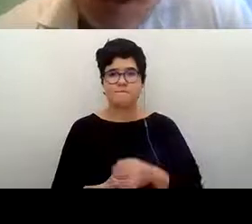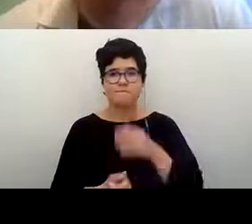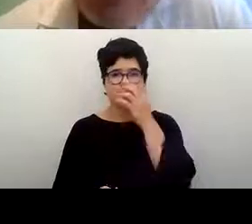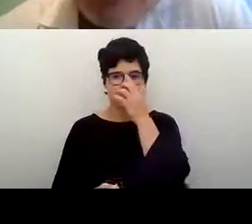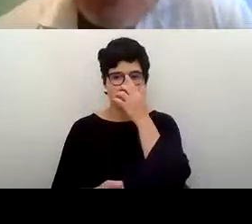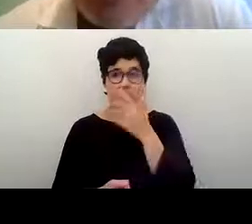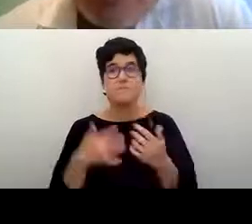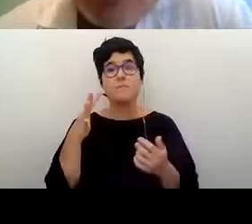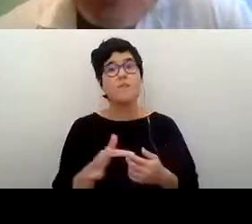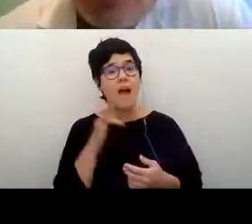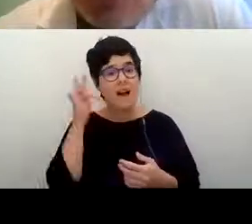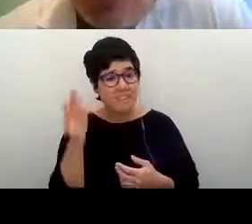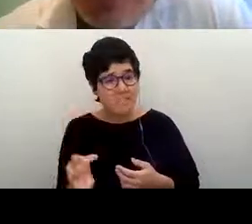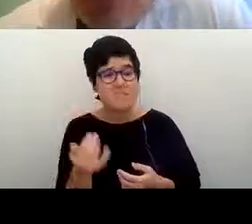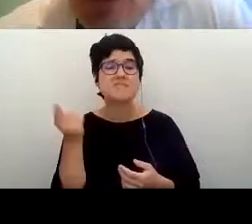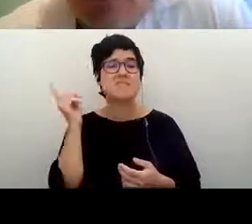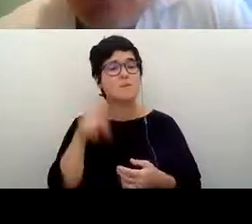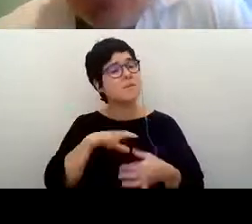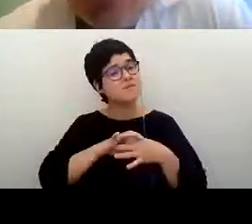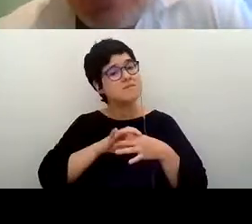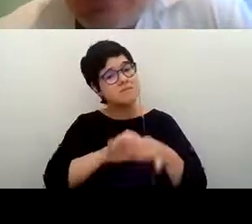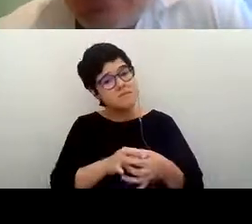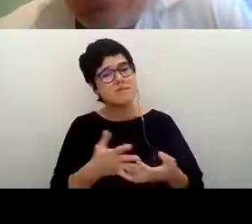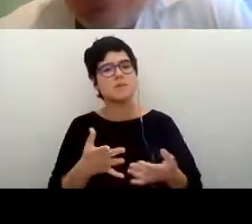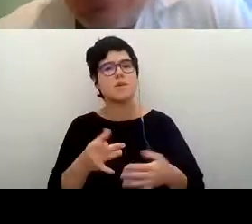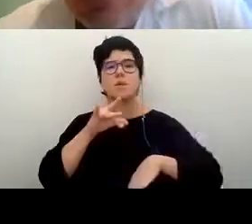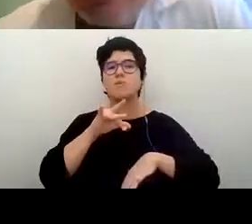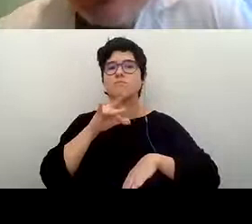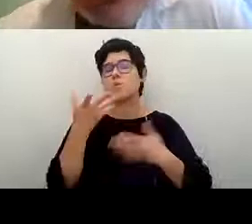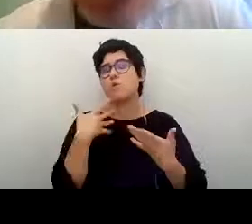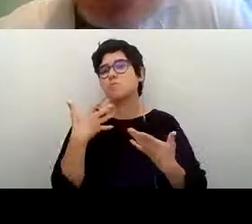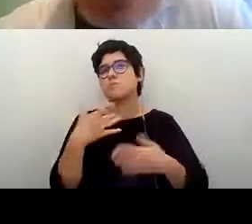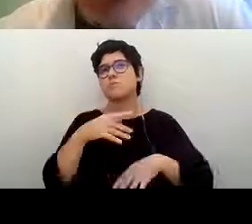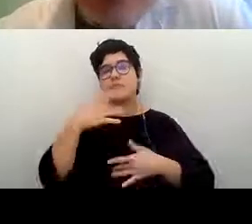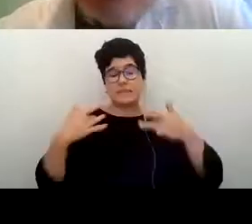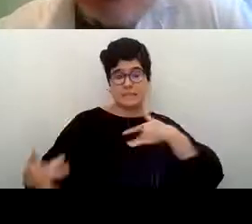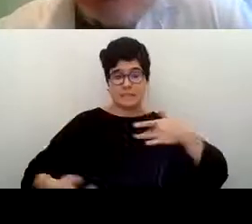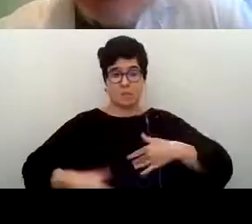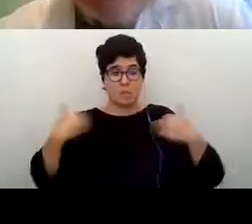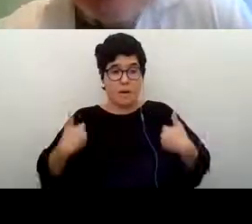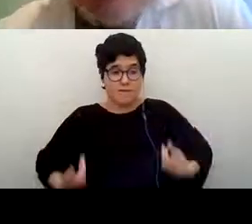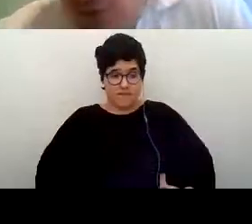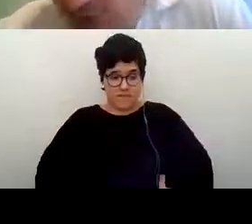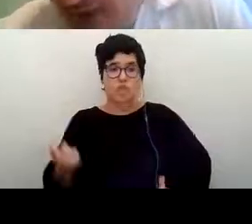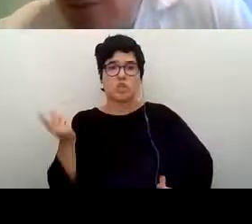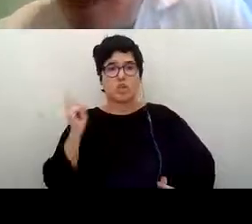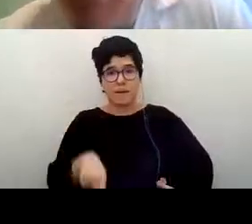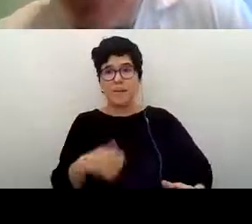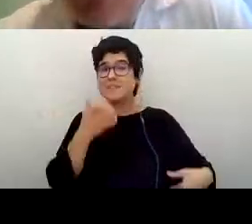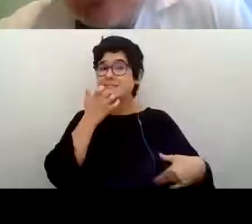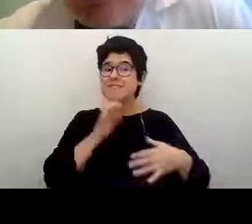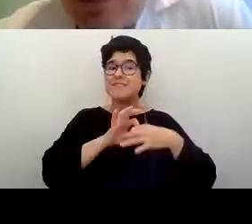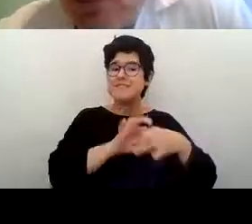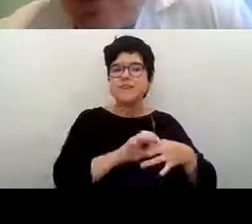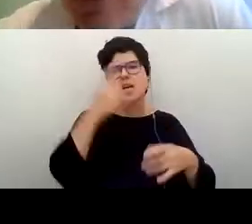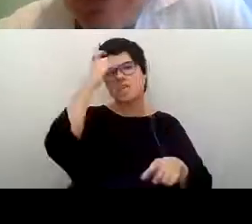Pero además este cansancio puede ir asociado, como hemos comentado, a sintomatología física, y aunque vaya asociado a sintomatología psicológica o del